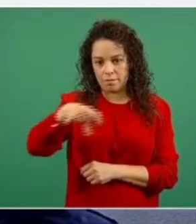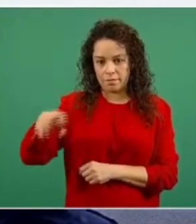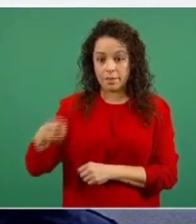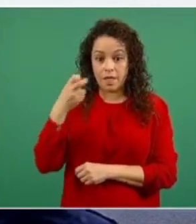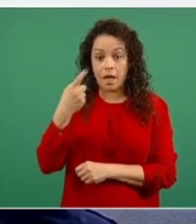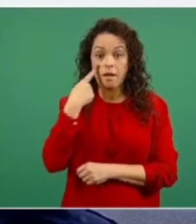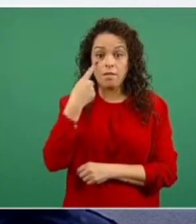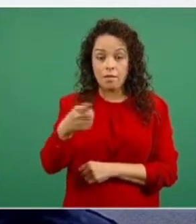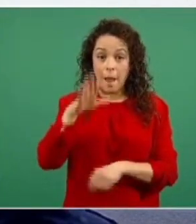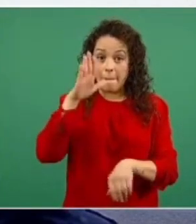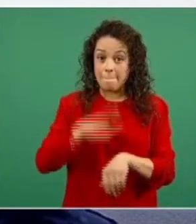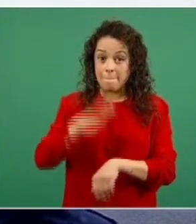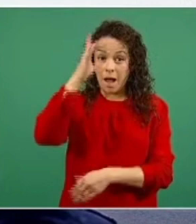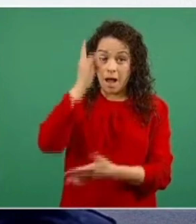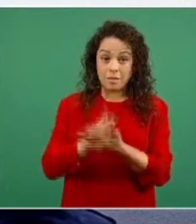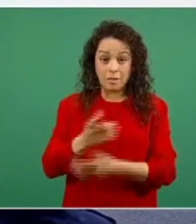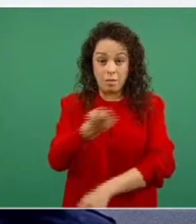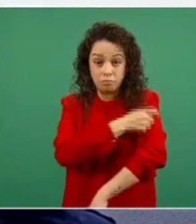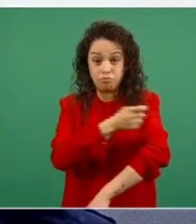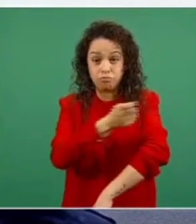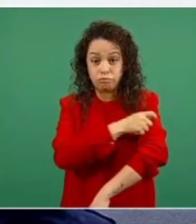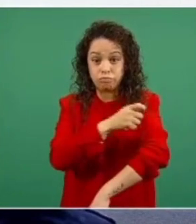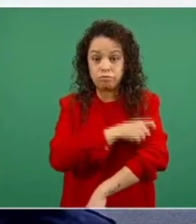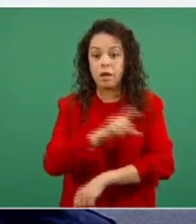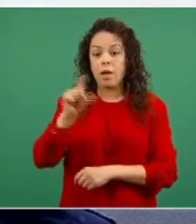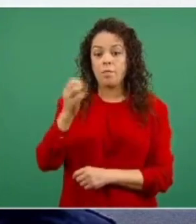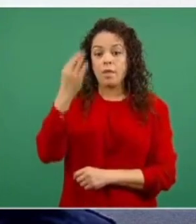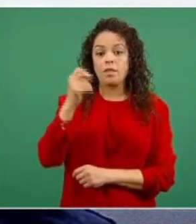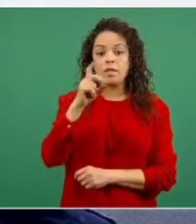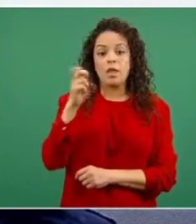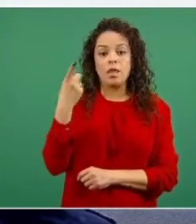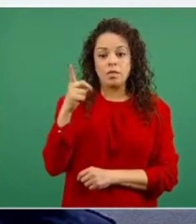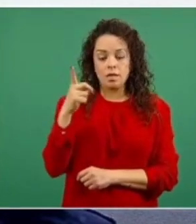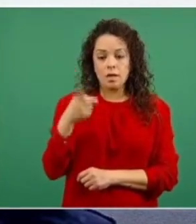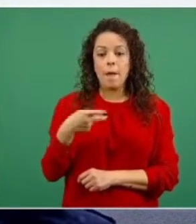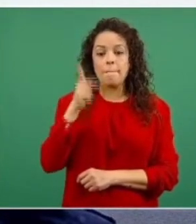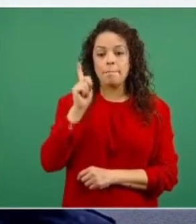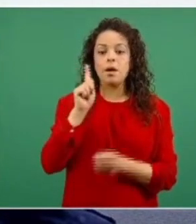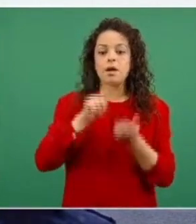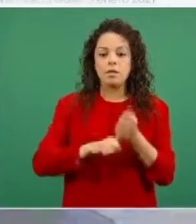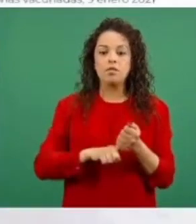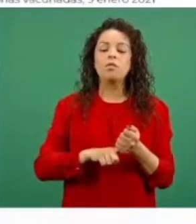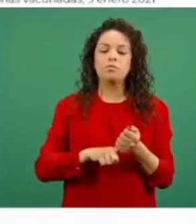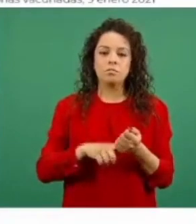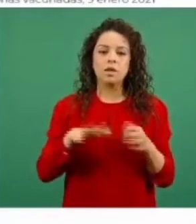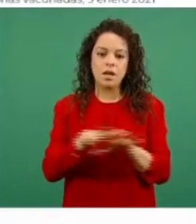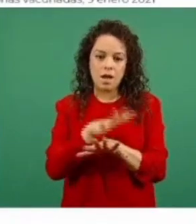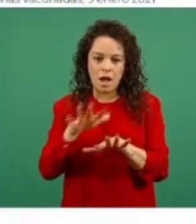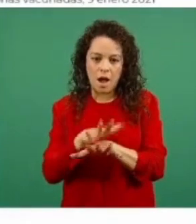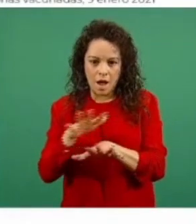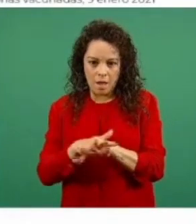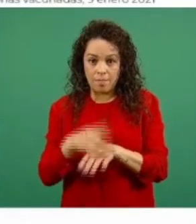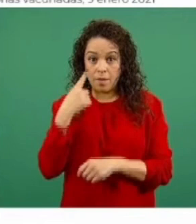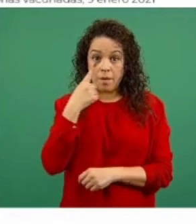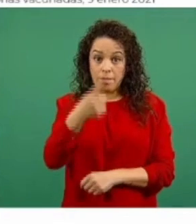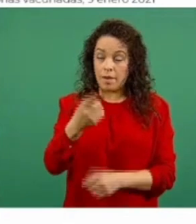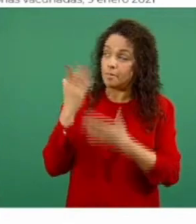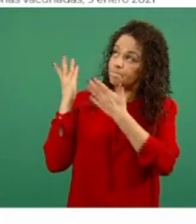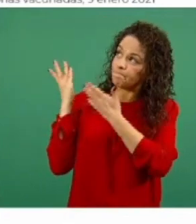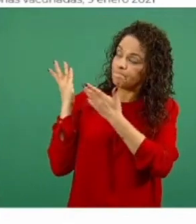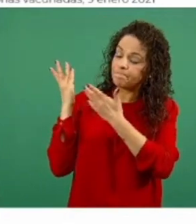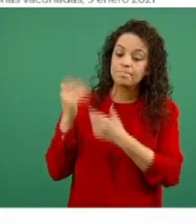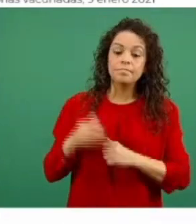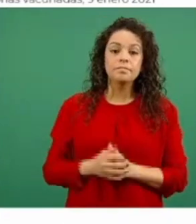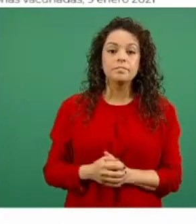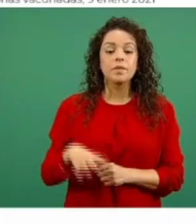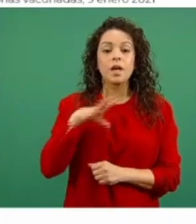El día que más fue el 29 de diciembre, ha habido ciertos ajustes también en la proveeduría, llegamos a tener, habíamos estado